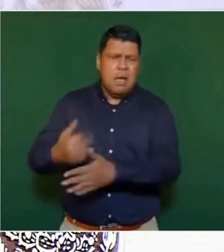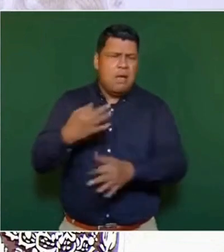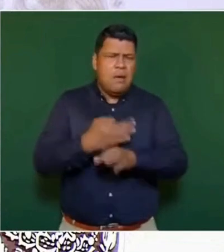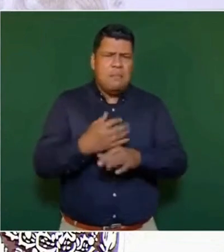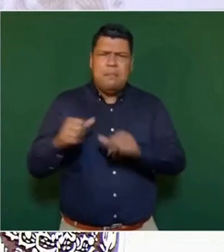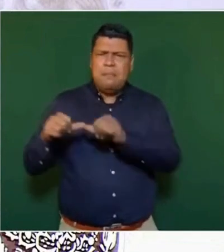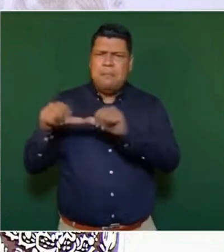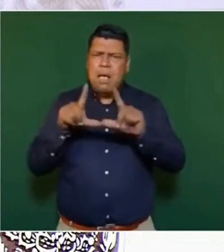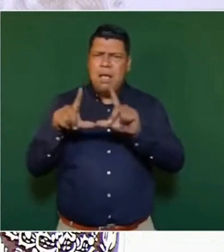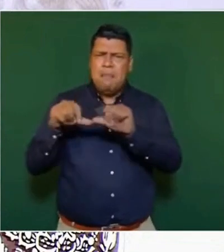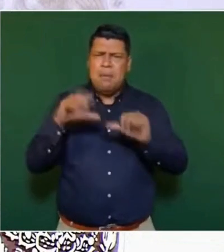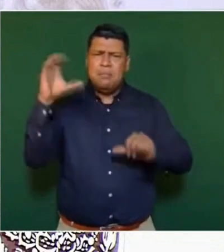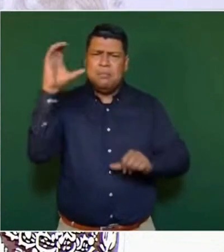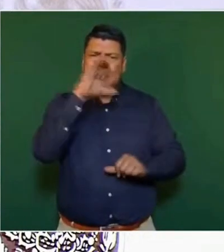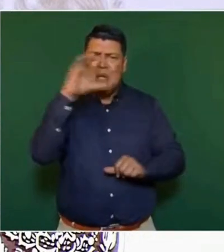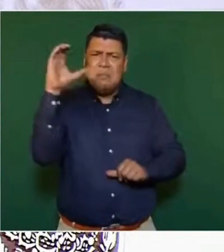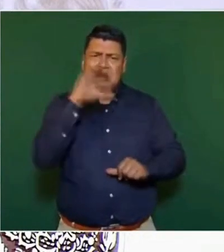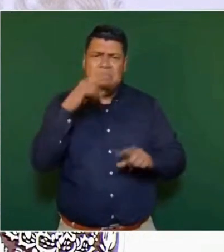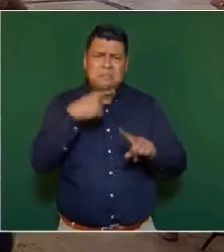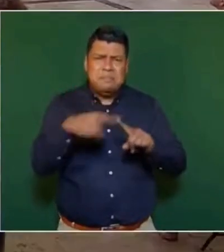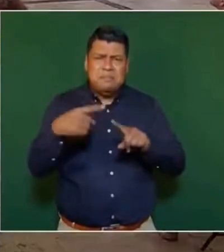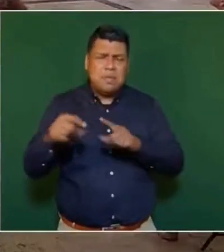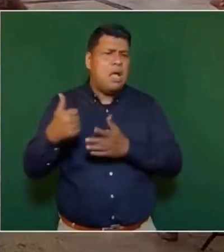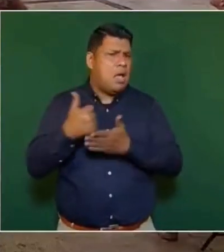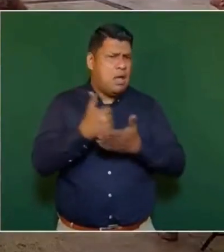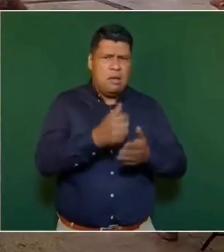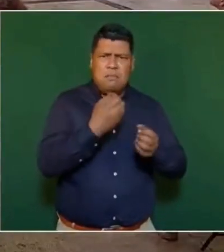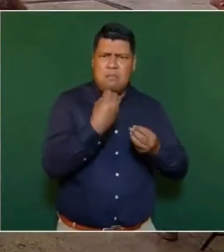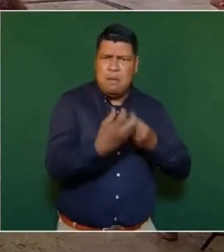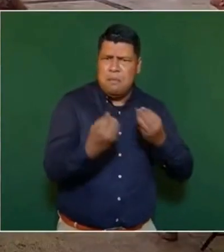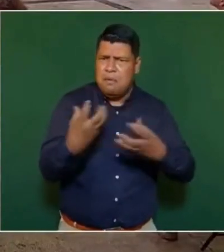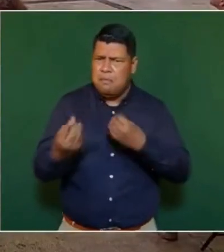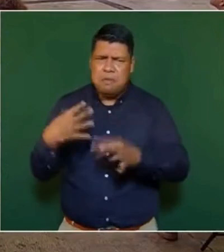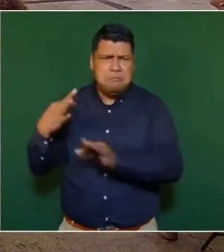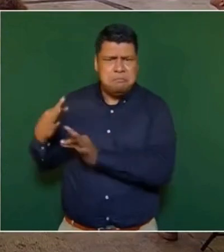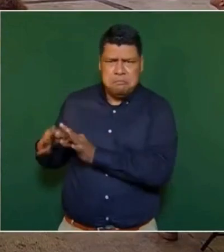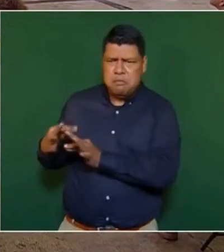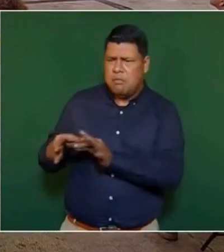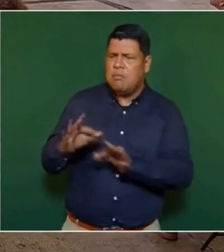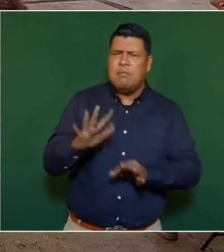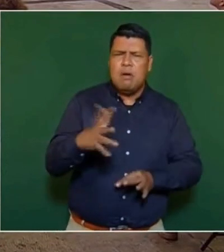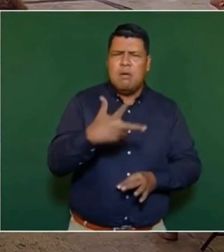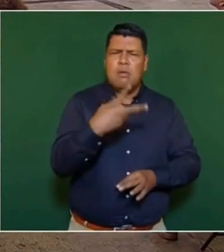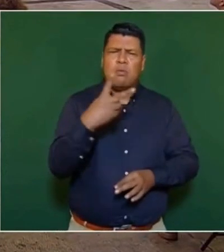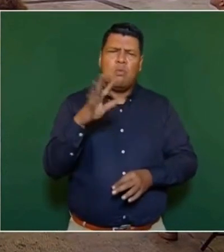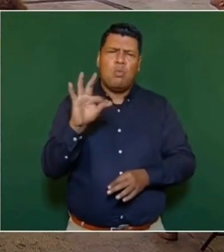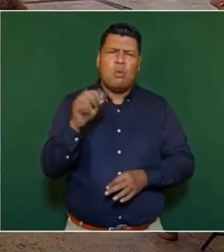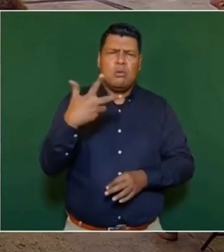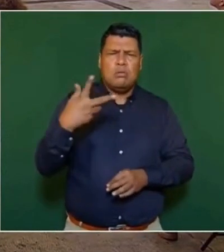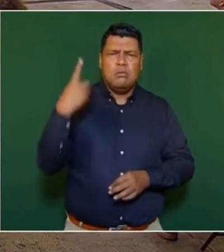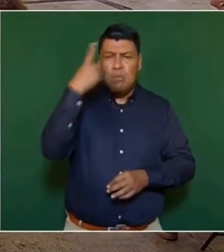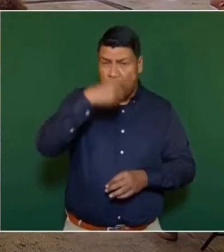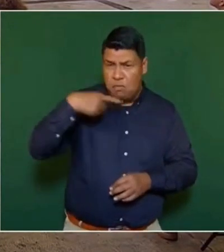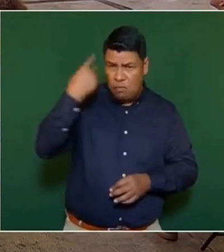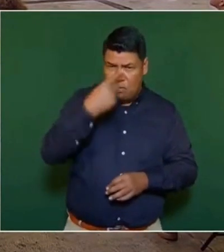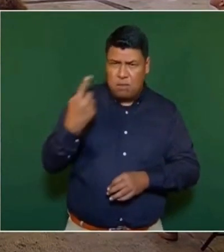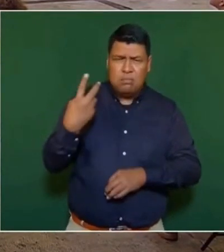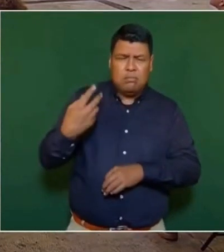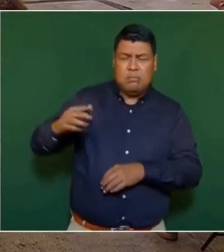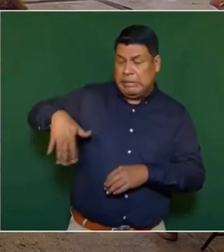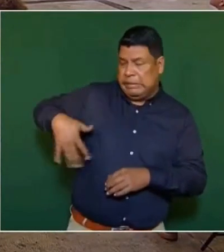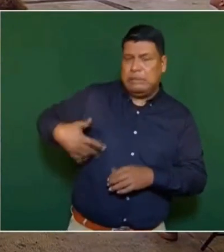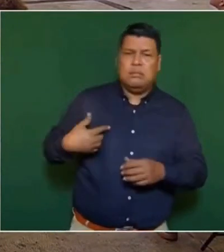de fotografías donde esta ayuda ya se está llevando a cabo hace más o menos 48 horas. Por